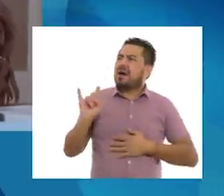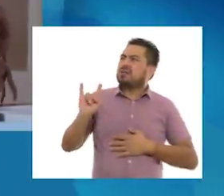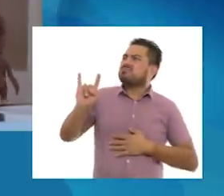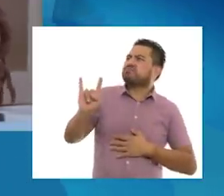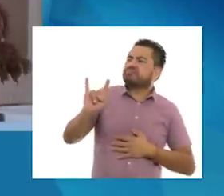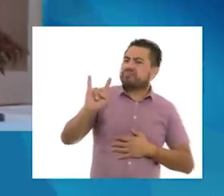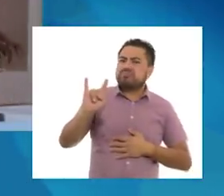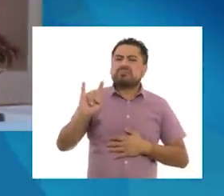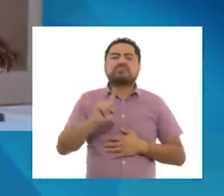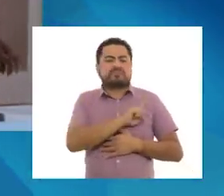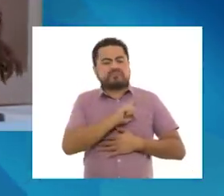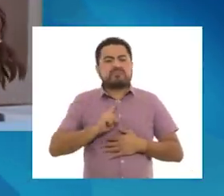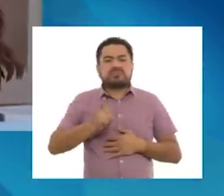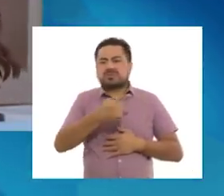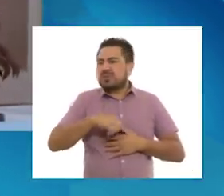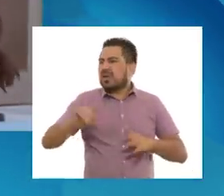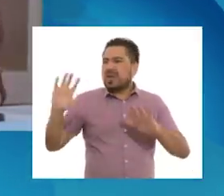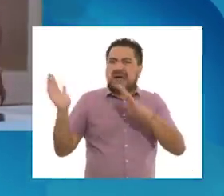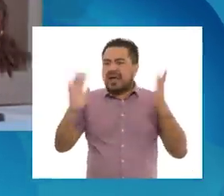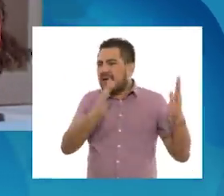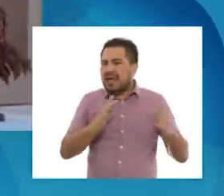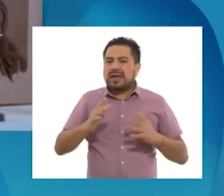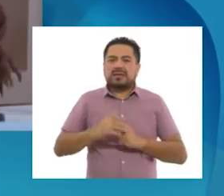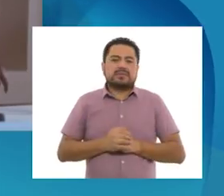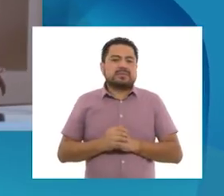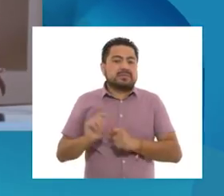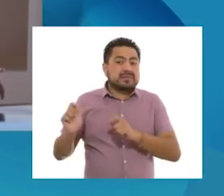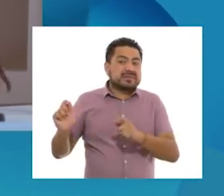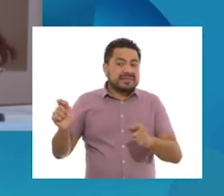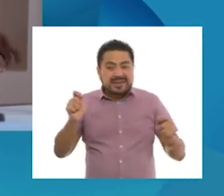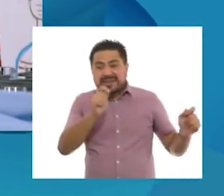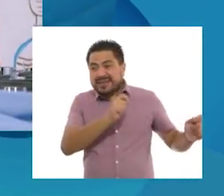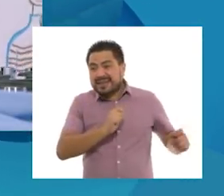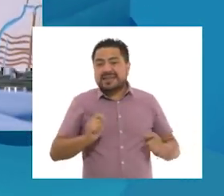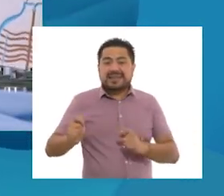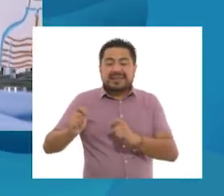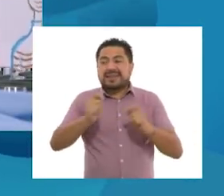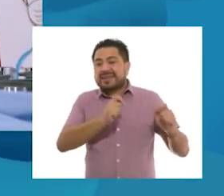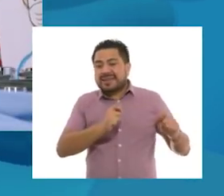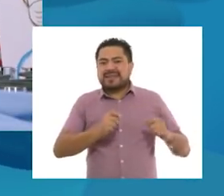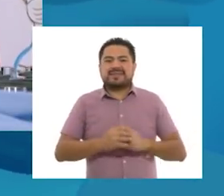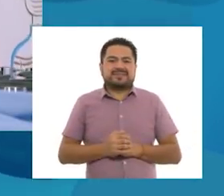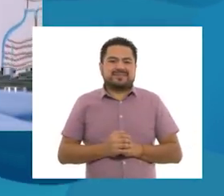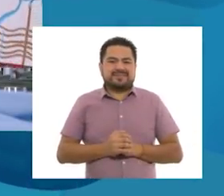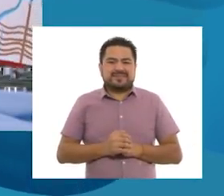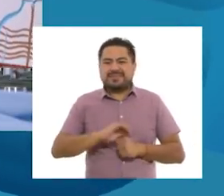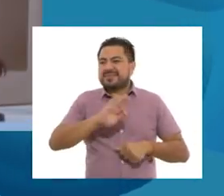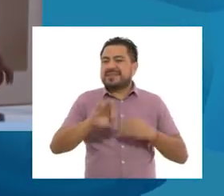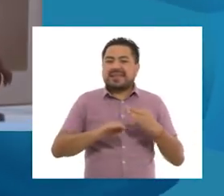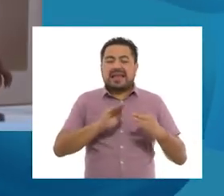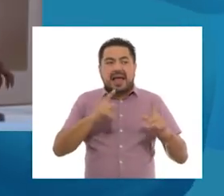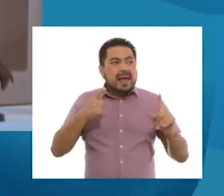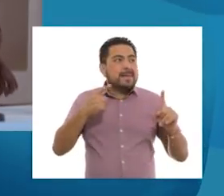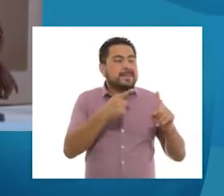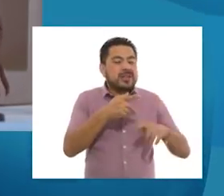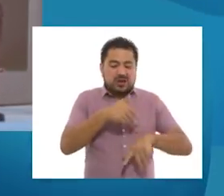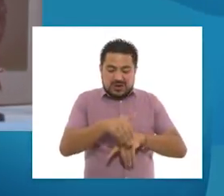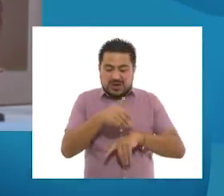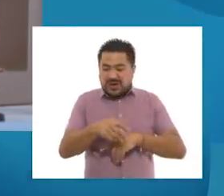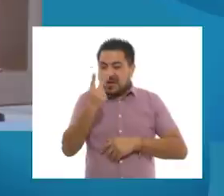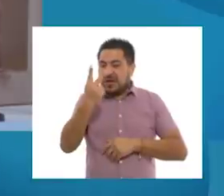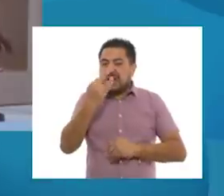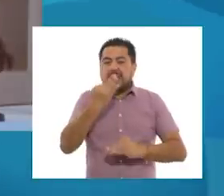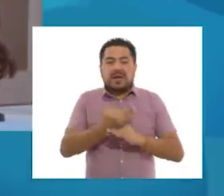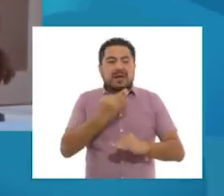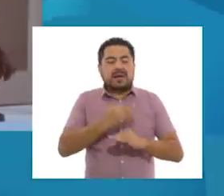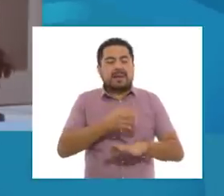cartel! ¡Merecemos una porra! ¡Chiquitibum bombitas! ¡Chiquitibum bombitas! ¡La misión número 2 nos